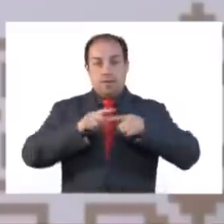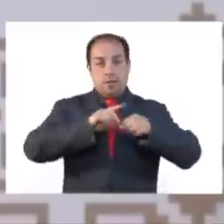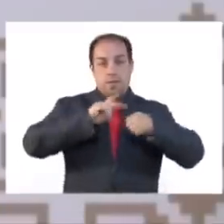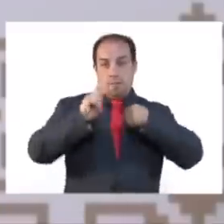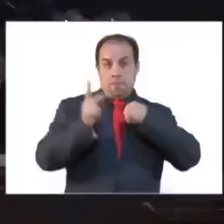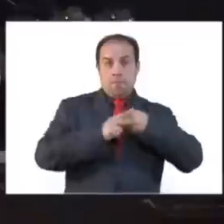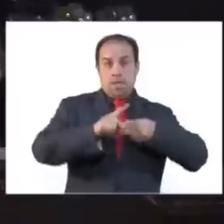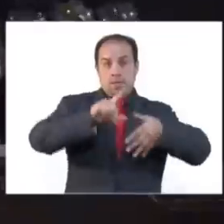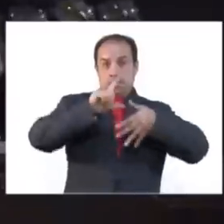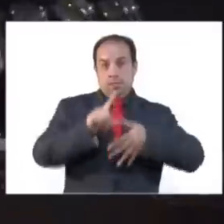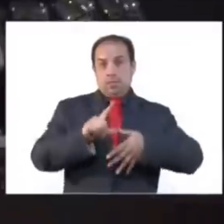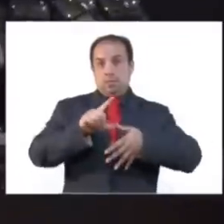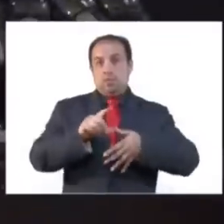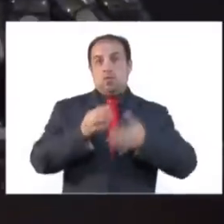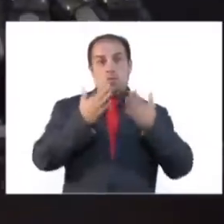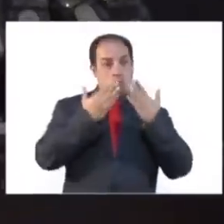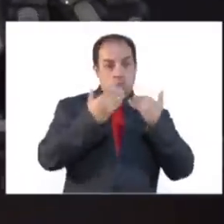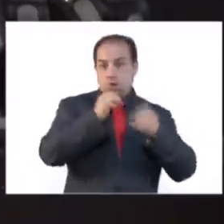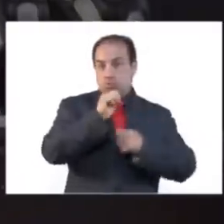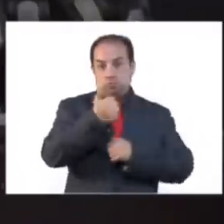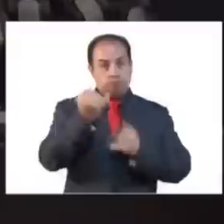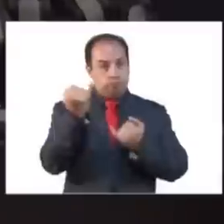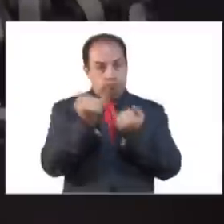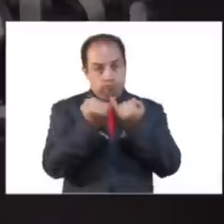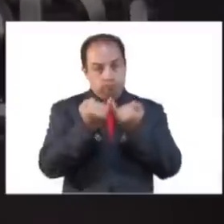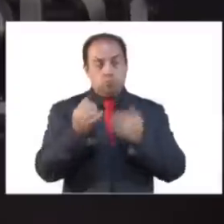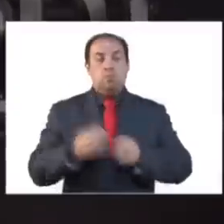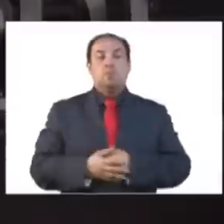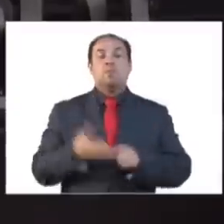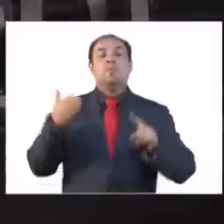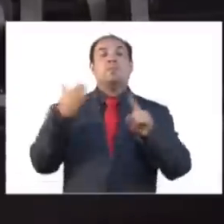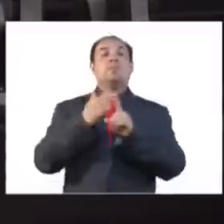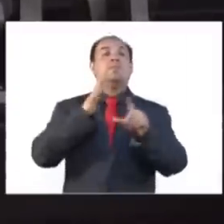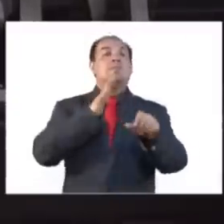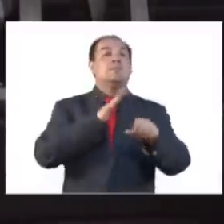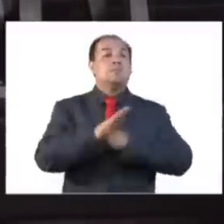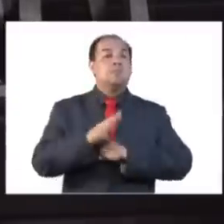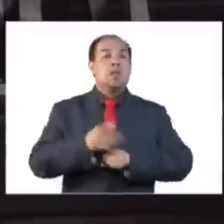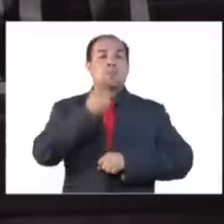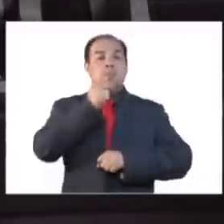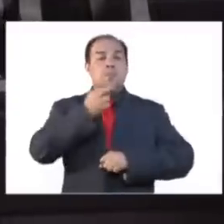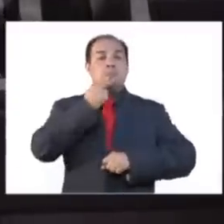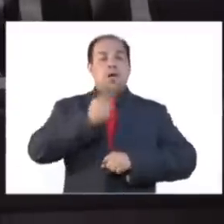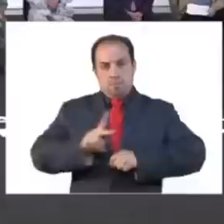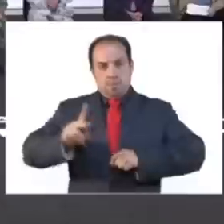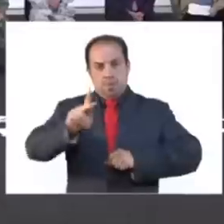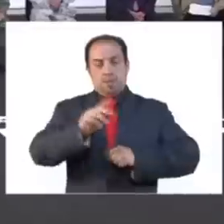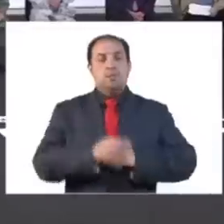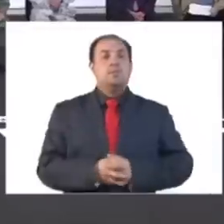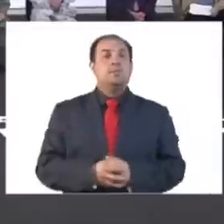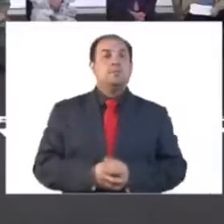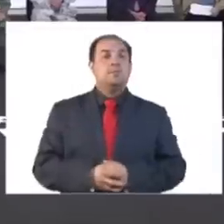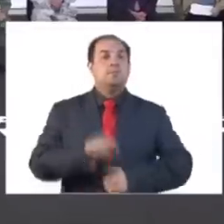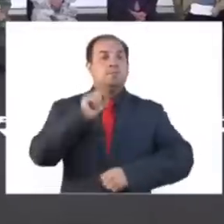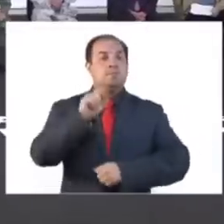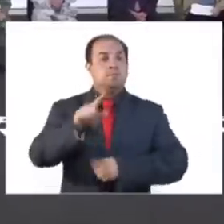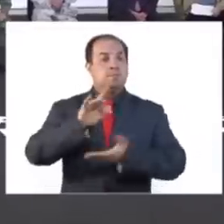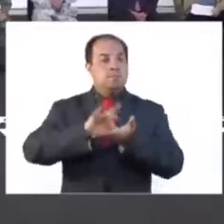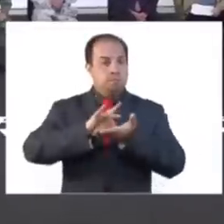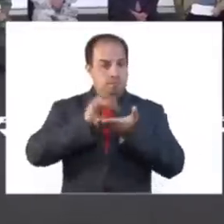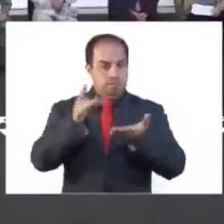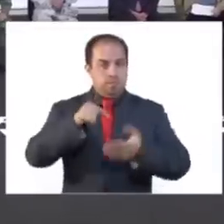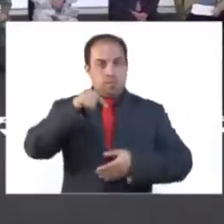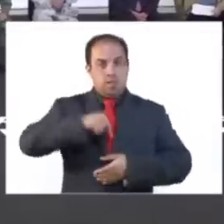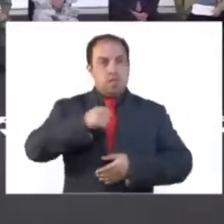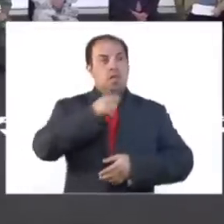de América Latina, y el objetivo, pues, es tener una policía cada vez más capacitada. Quiero también agradecer desde aquí